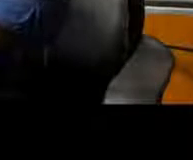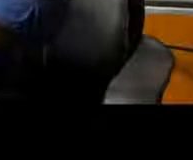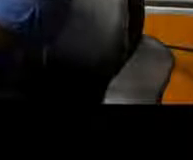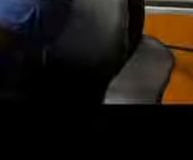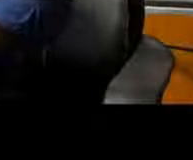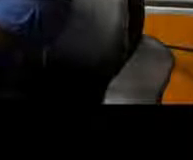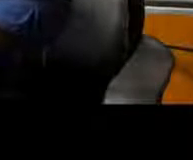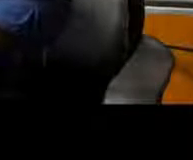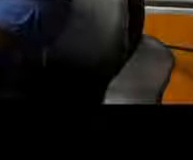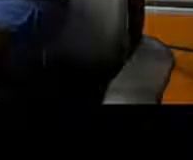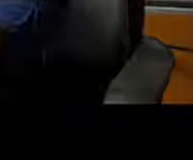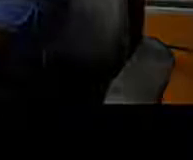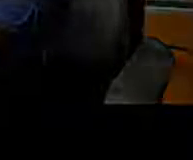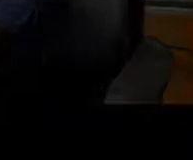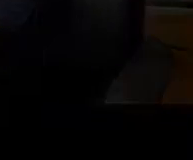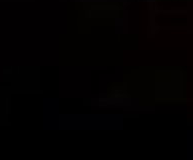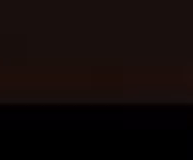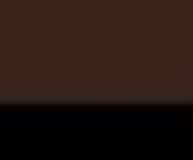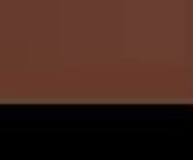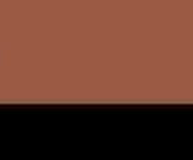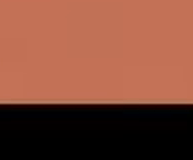para todas las familias.